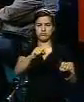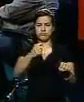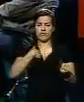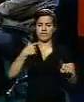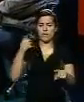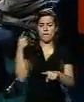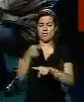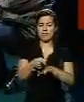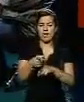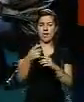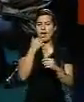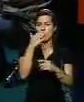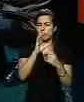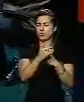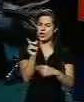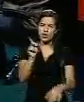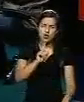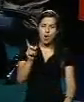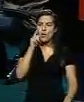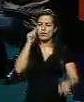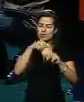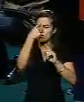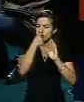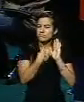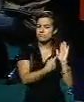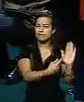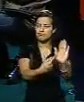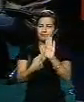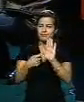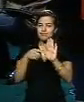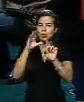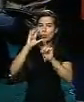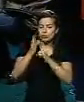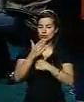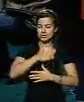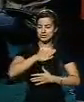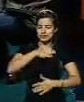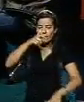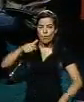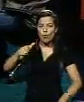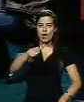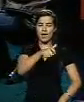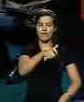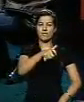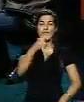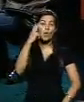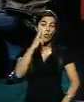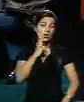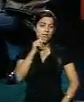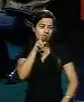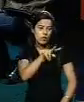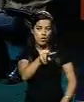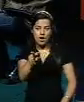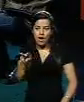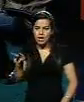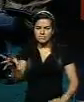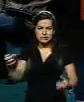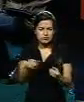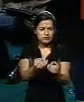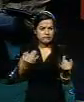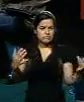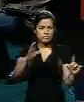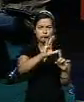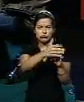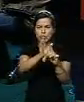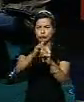imponerte un tipo de cultura, sino de mostrarte la riqueza que tenemos como pueblo, que además Bolívar lo vio y por eso planteaba